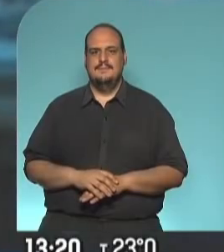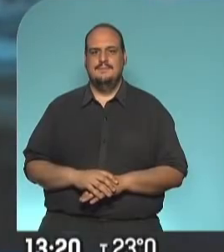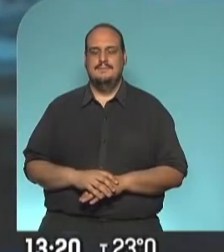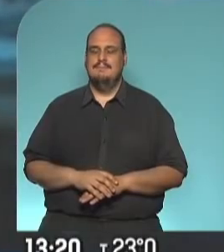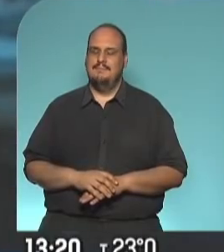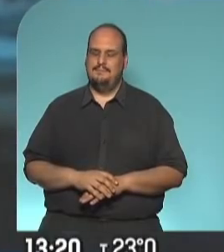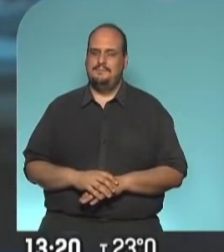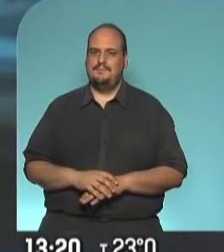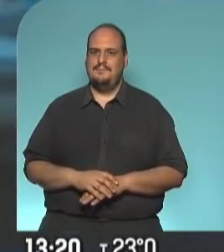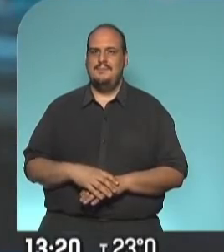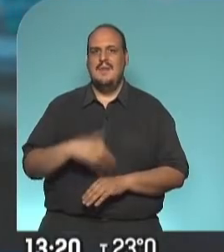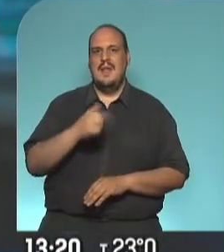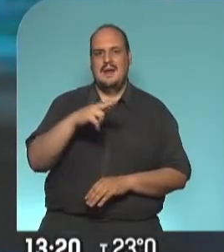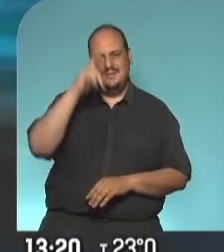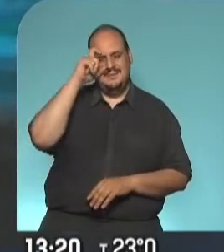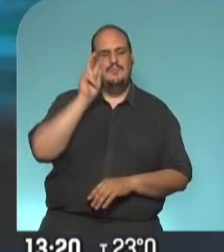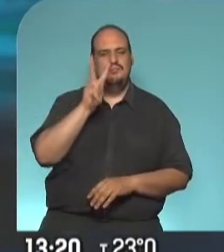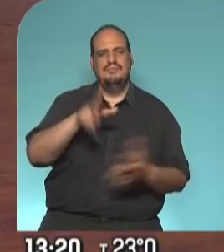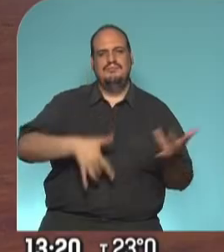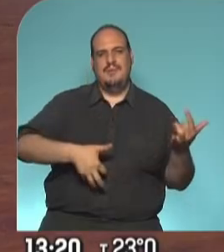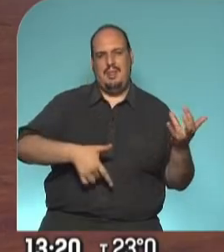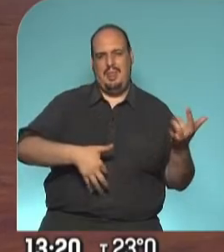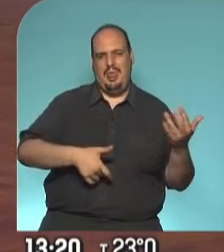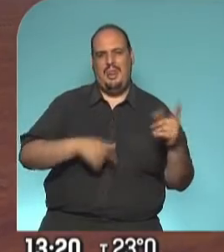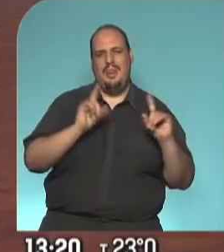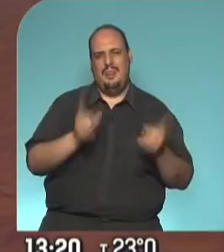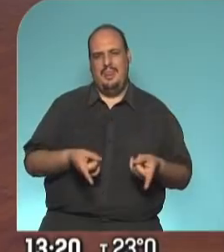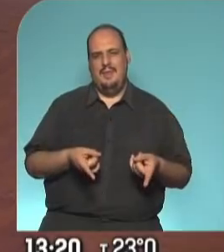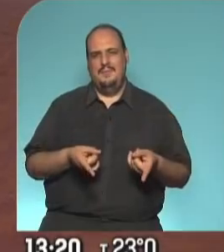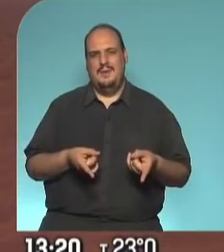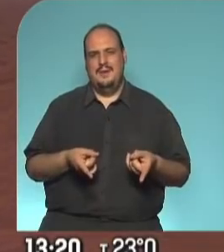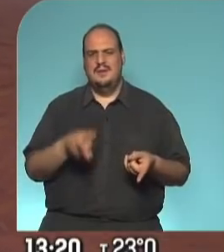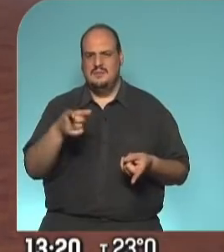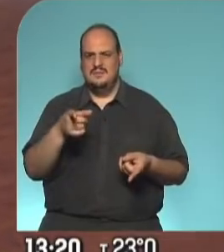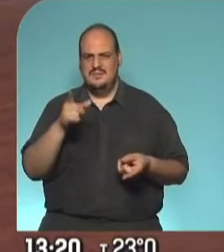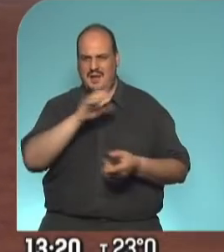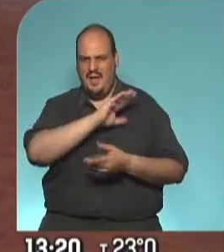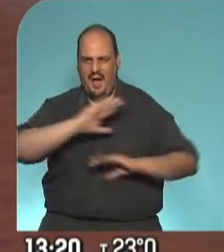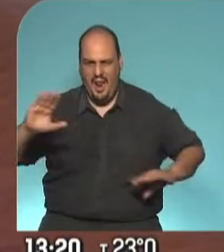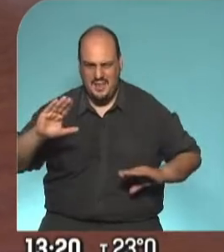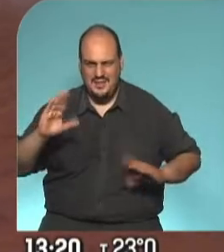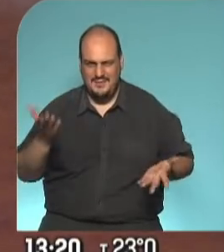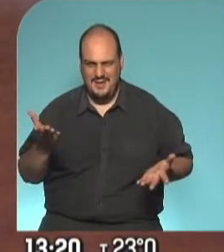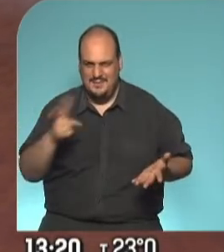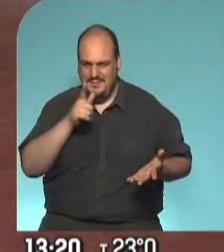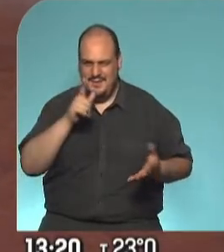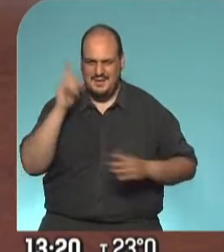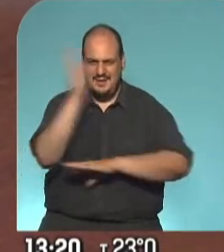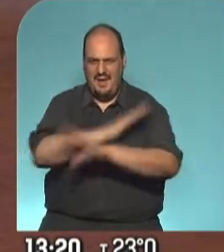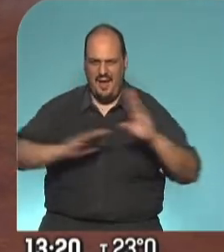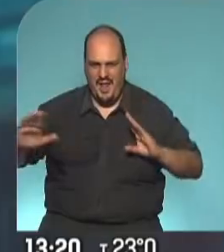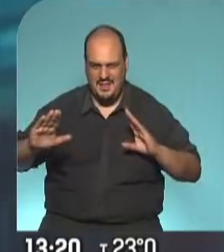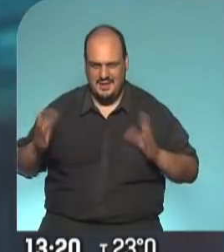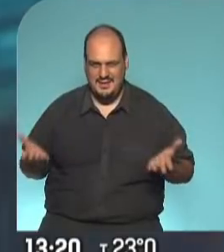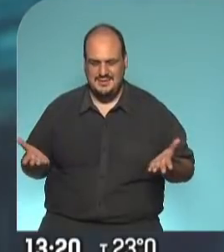También se lo vio a Arce tocando la guitarra. Sí, realmente hubo. Eran como unos pasos de karate el que hacía el candidato. Campaña. Unos pasos de karate. Sí, no sé.